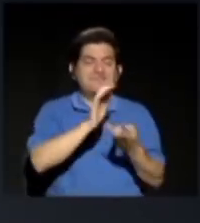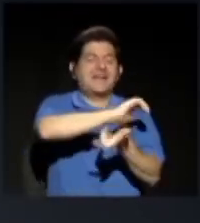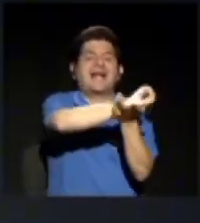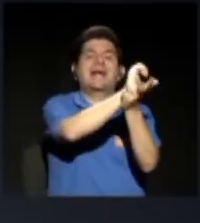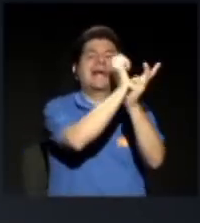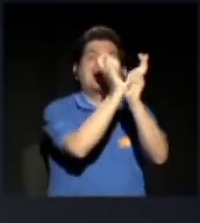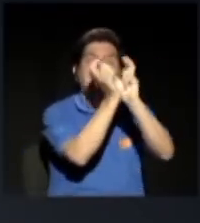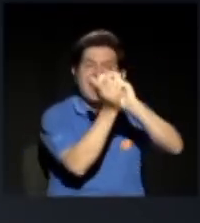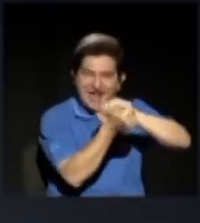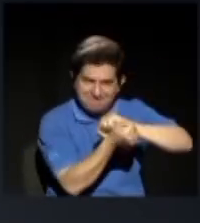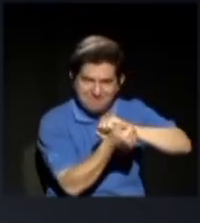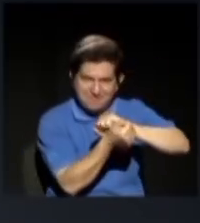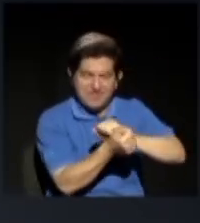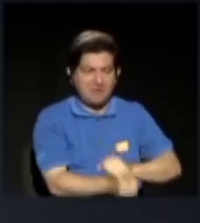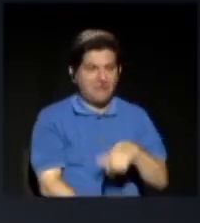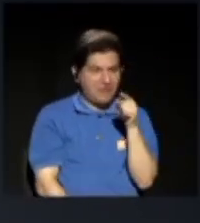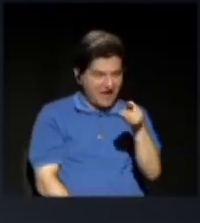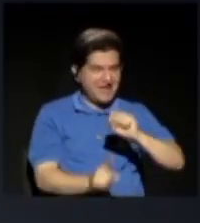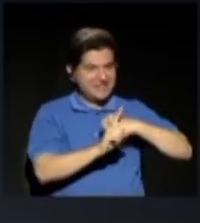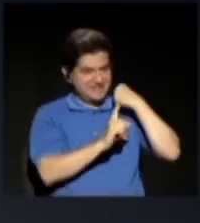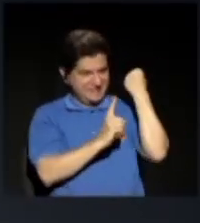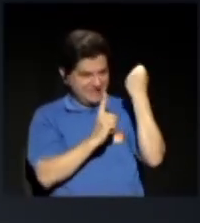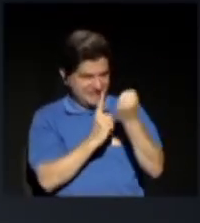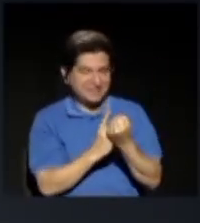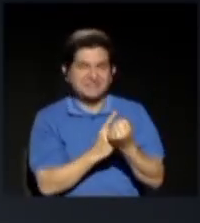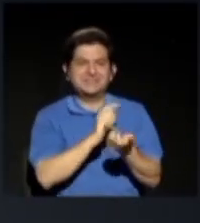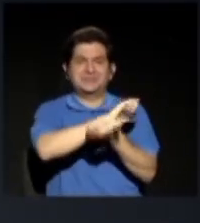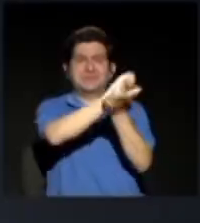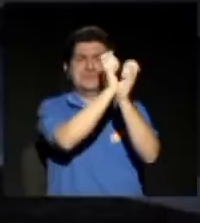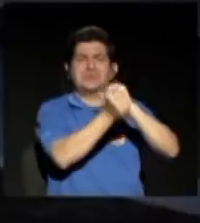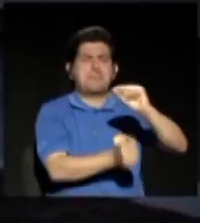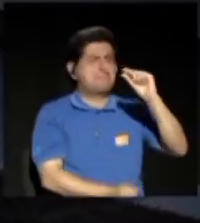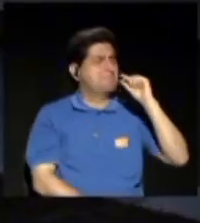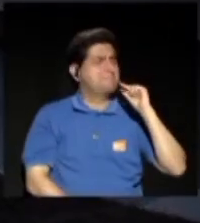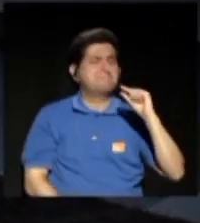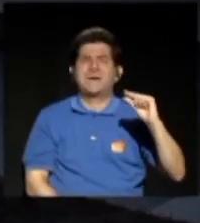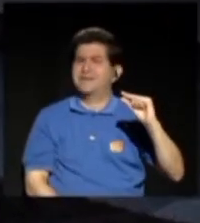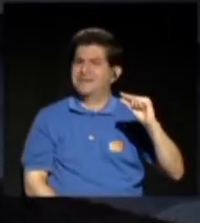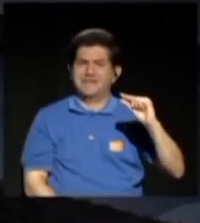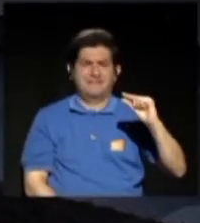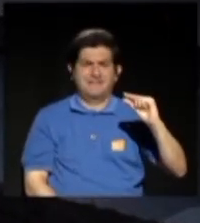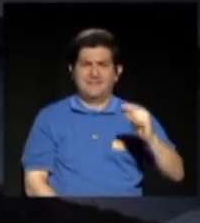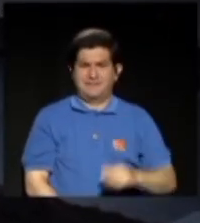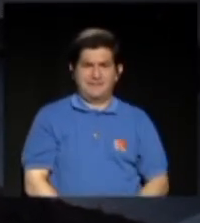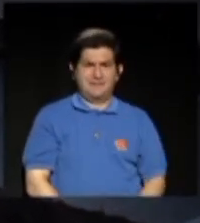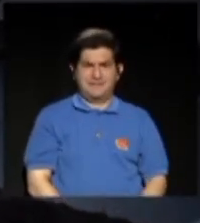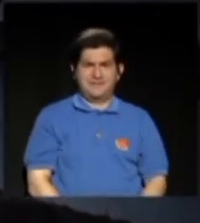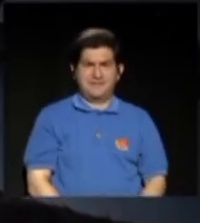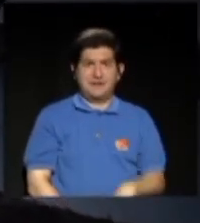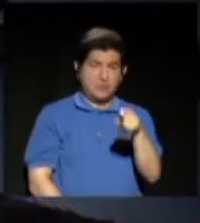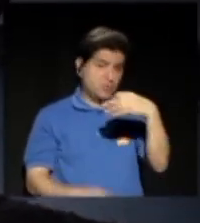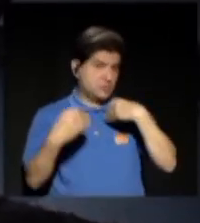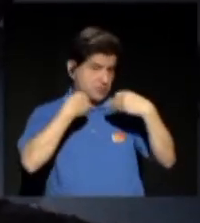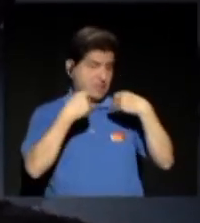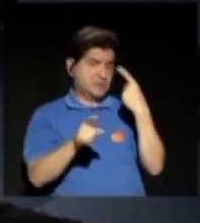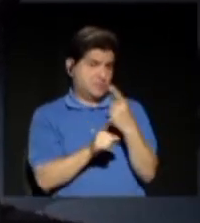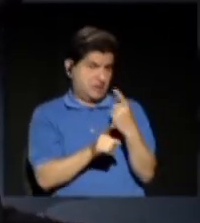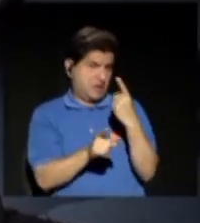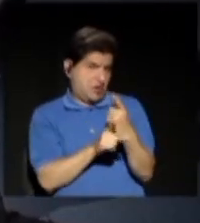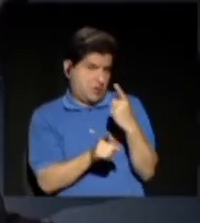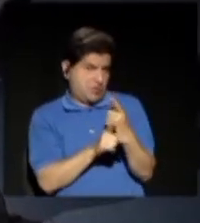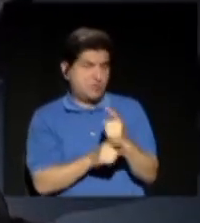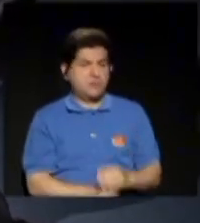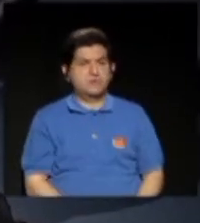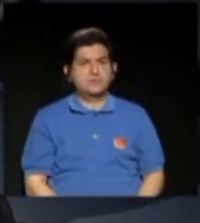modificación, y esa modificación es tan pequeña como que, y denos usted el dato correcto, como